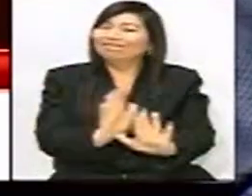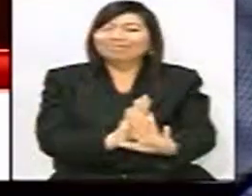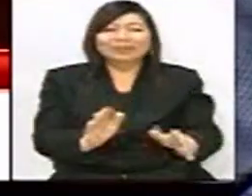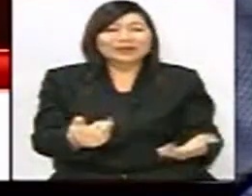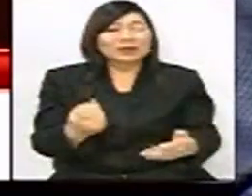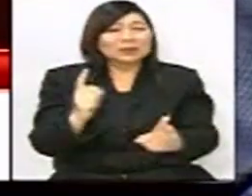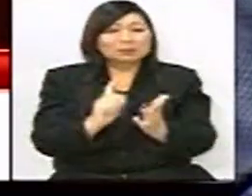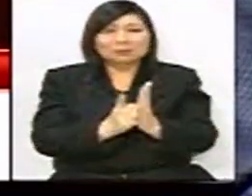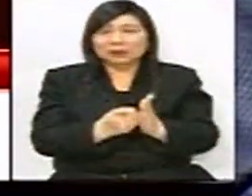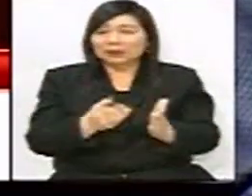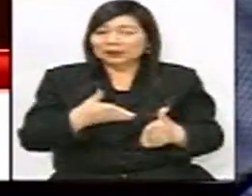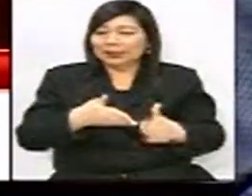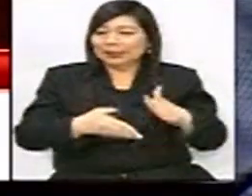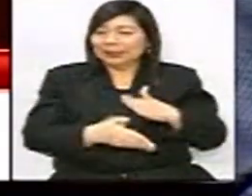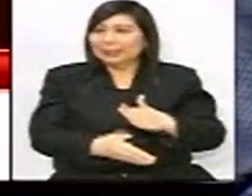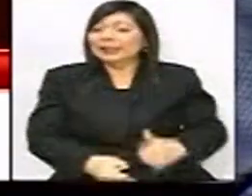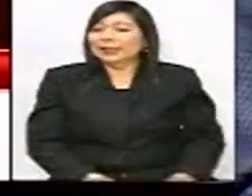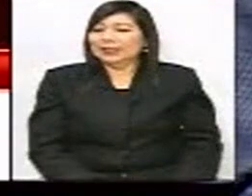Hace unos minutos pasé